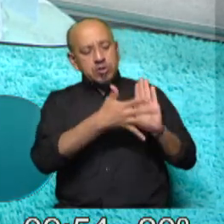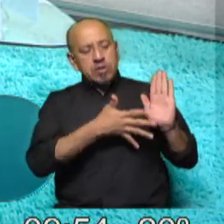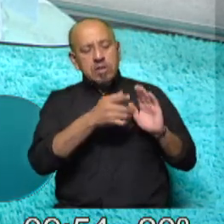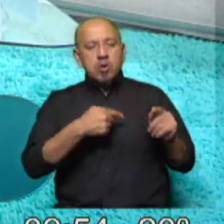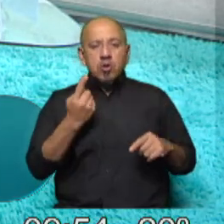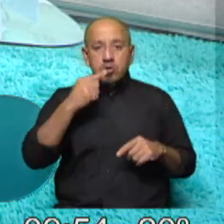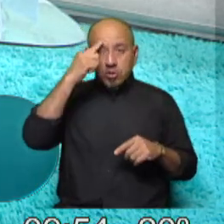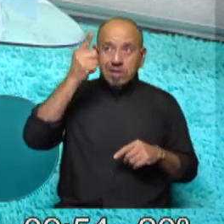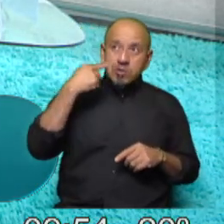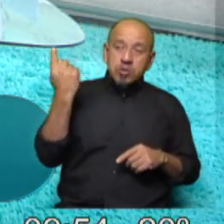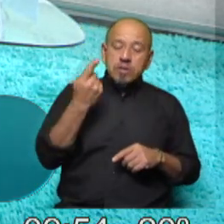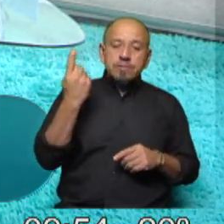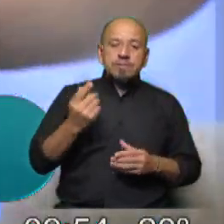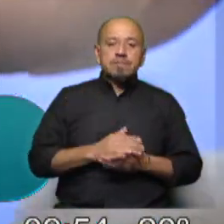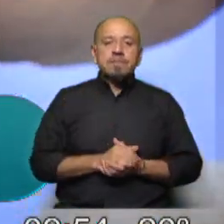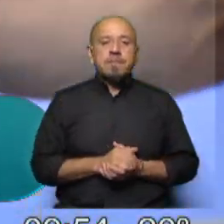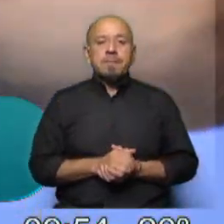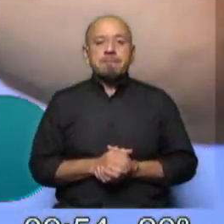internacional. Hey.